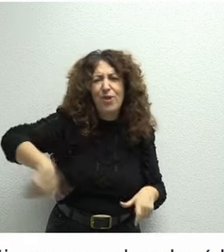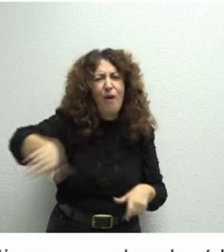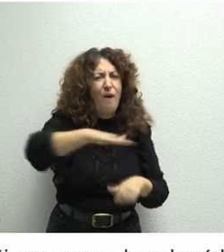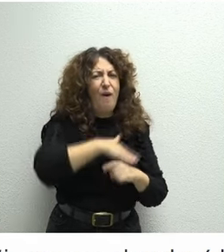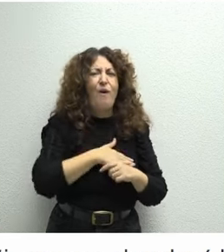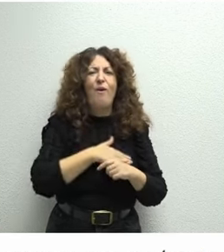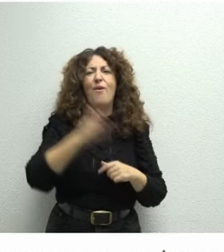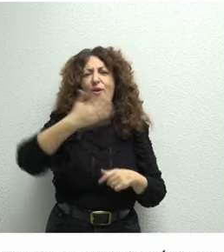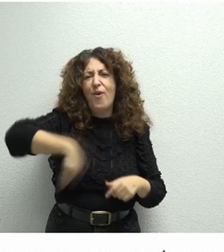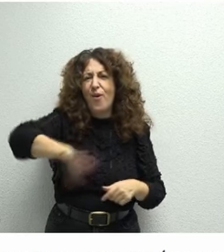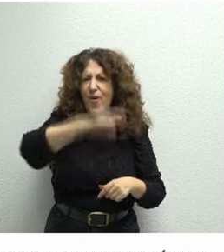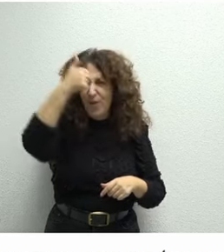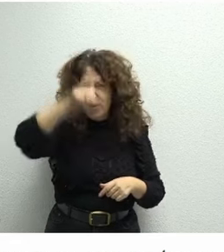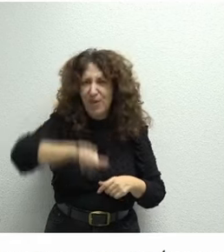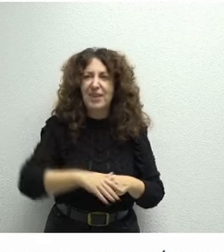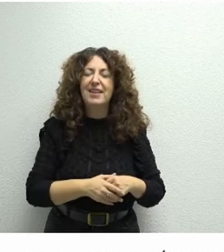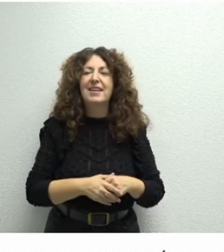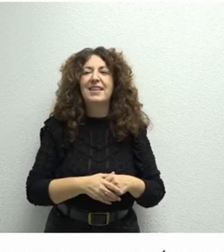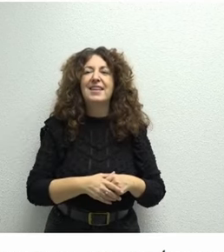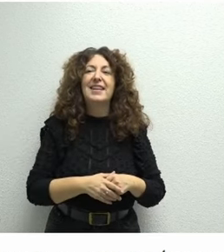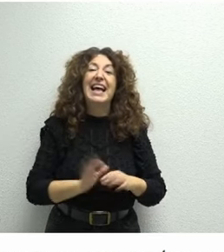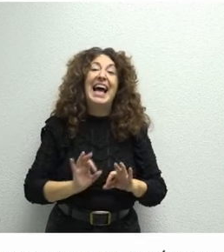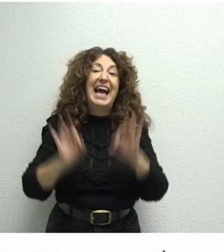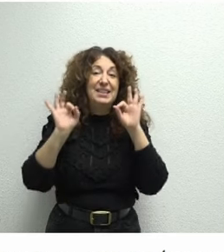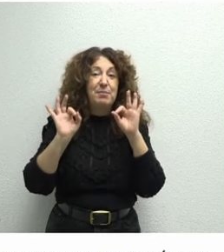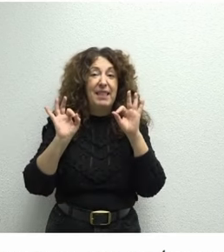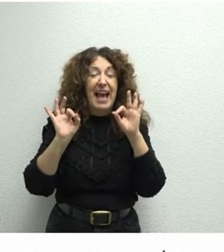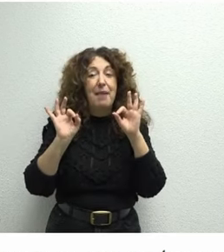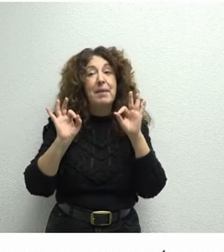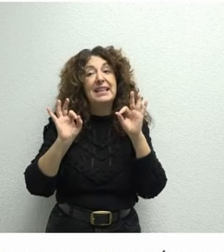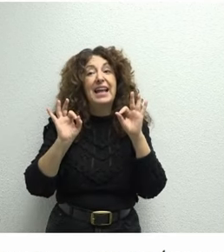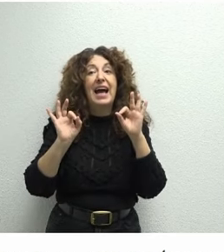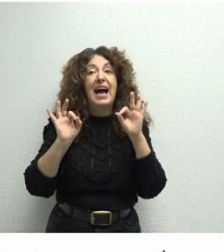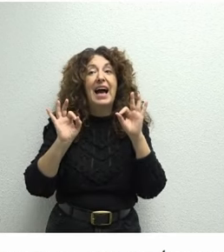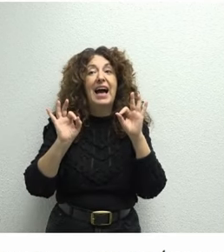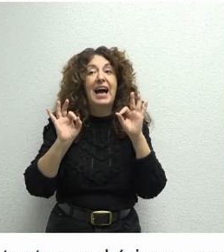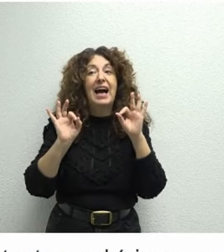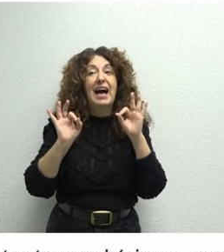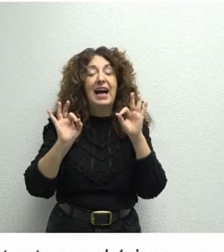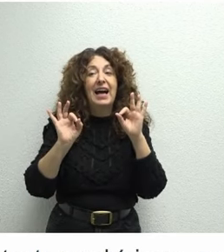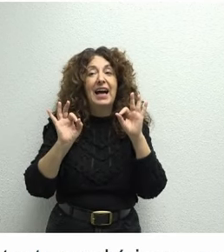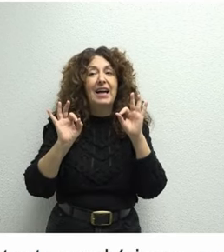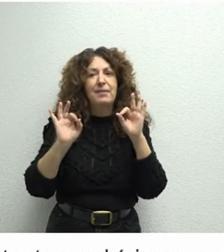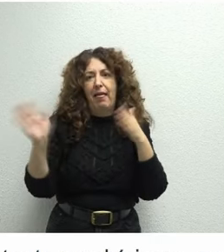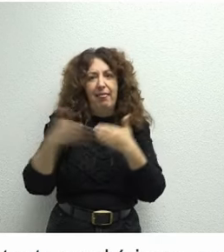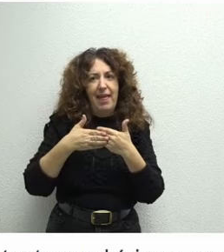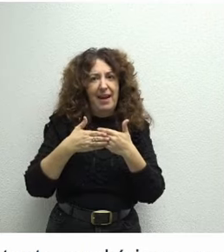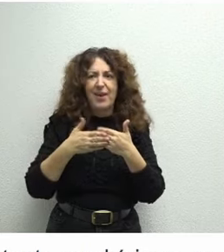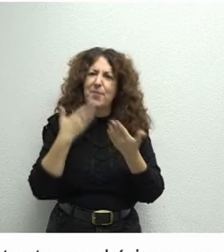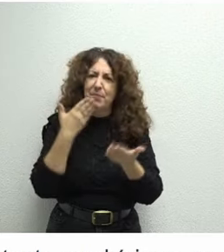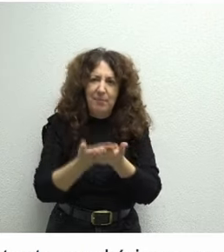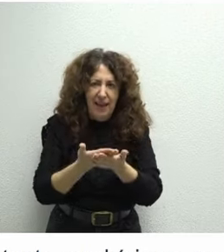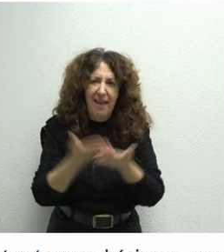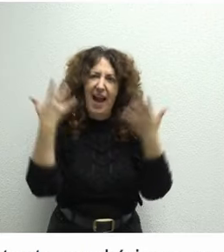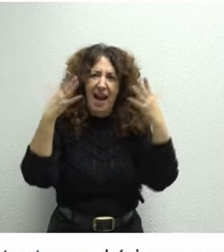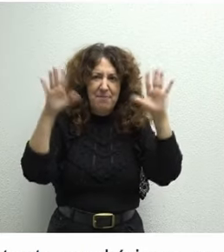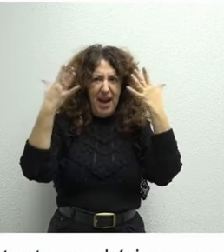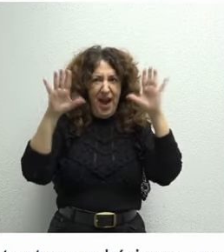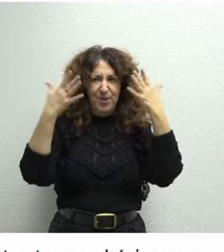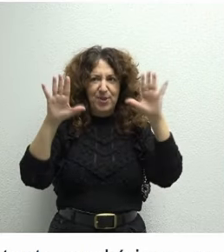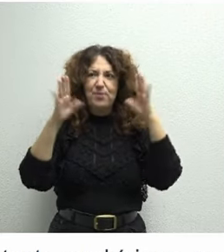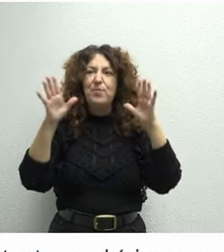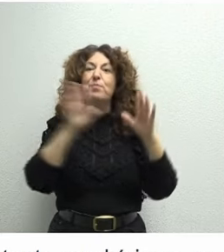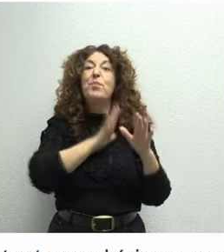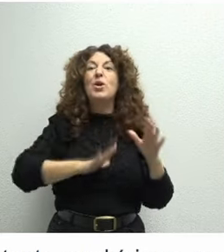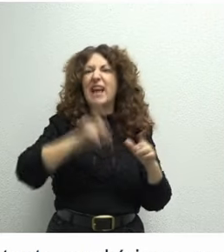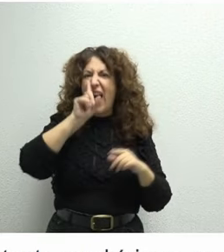todos pero bueno tengo que decirlo especialmente a los que venís de no lo voy a dejar cerrar porque os voy a pedir que le demos un aplauso por si acaso el año